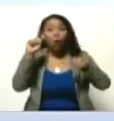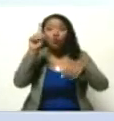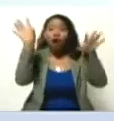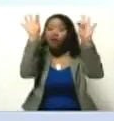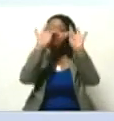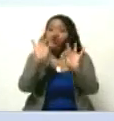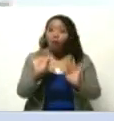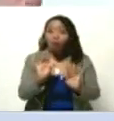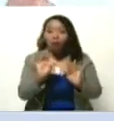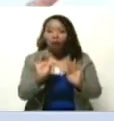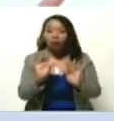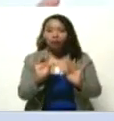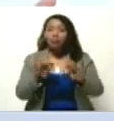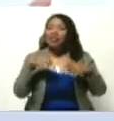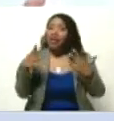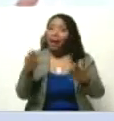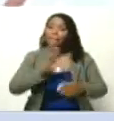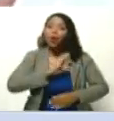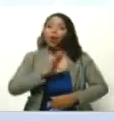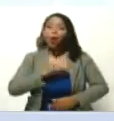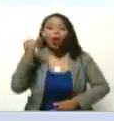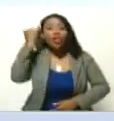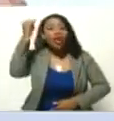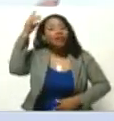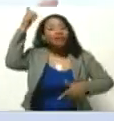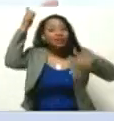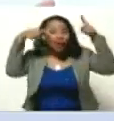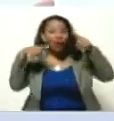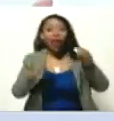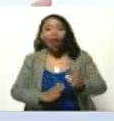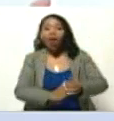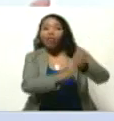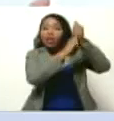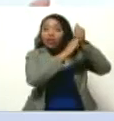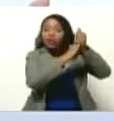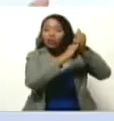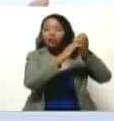metodología que es del comandante Chávez, que es la dirección colectiva.